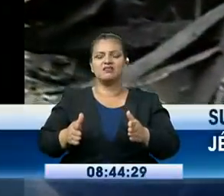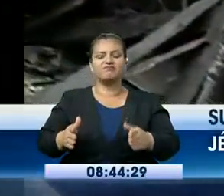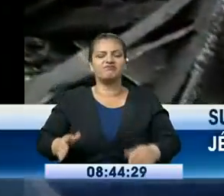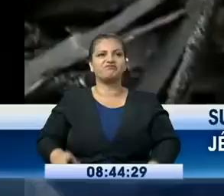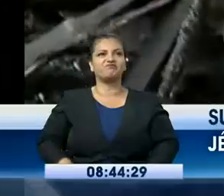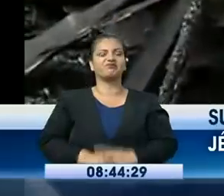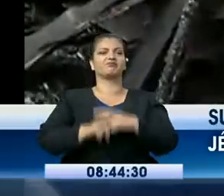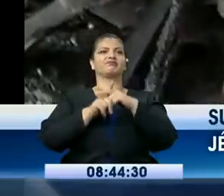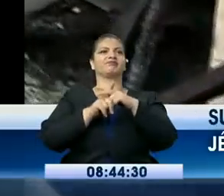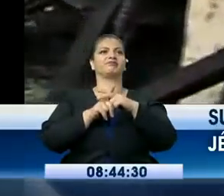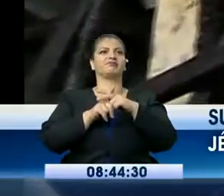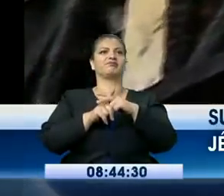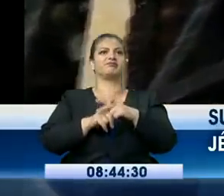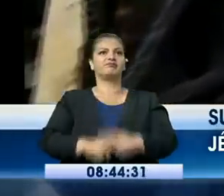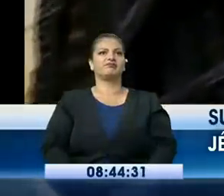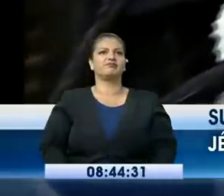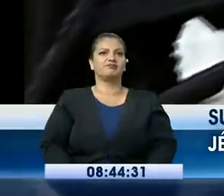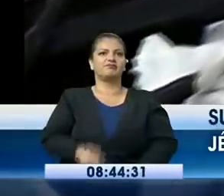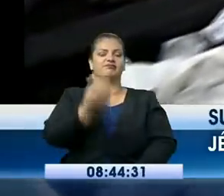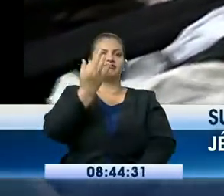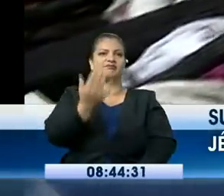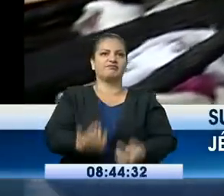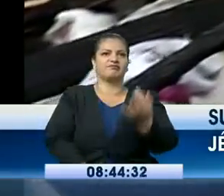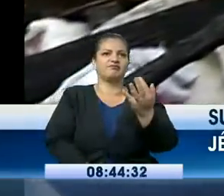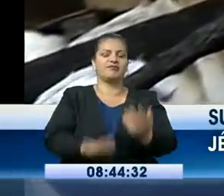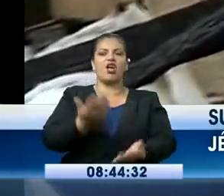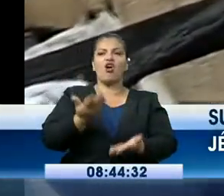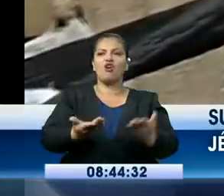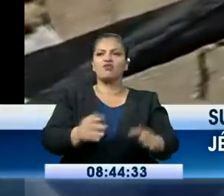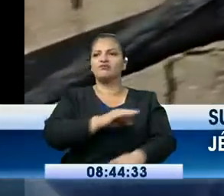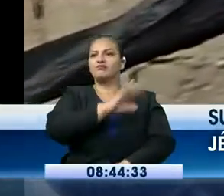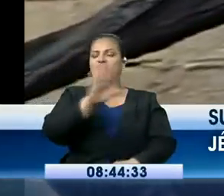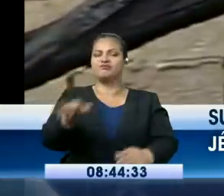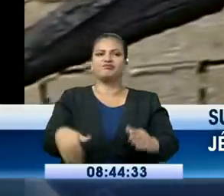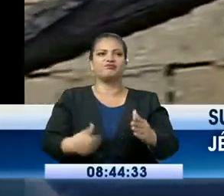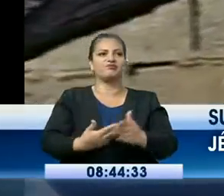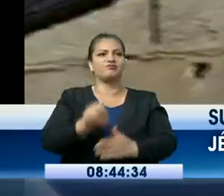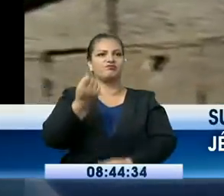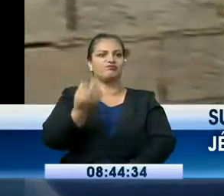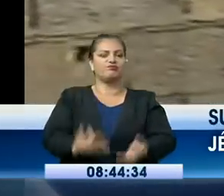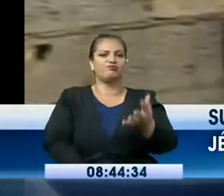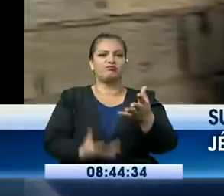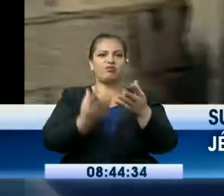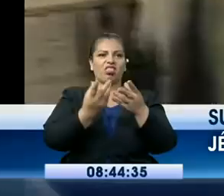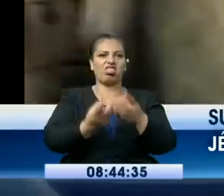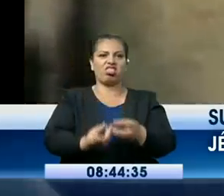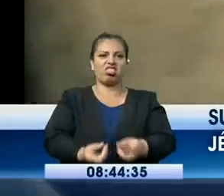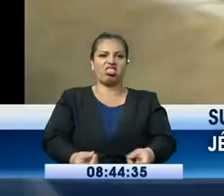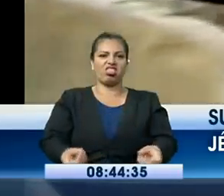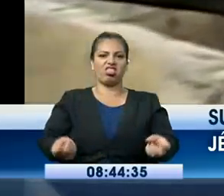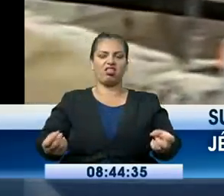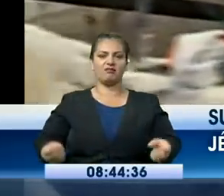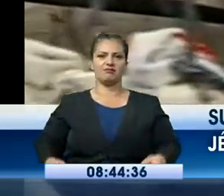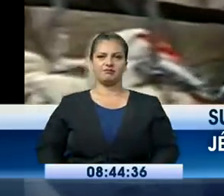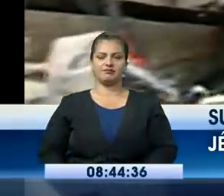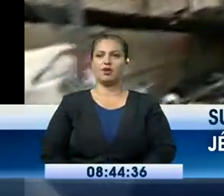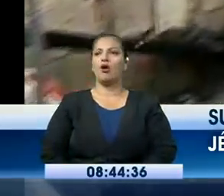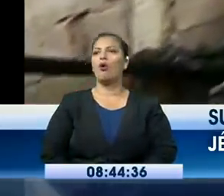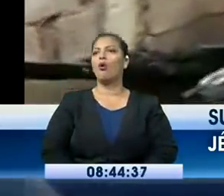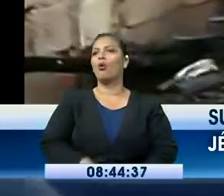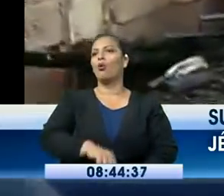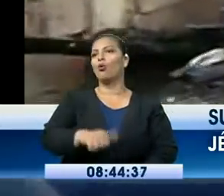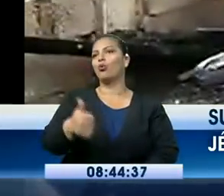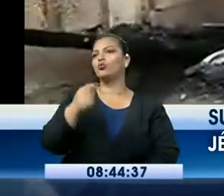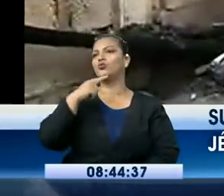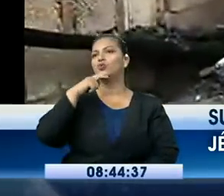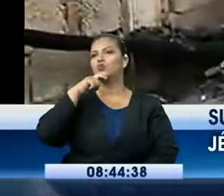contaminó con el incendio mi hermana había comprado este un respirador esos parados este debe comprar